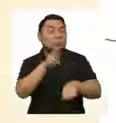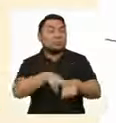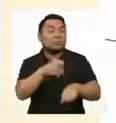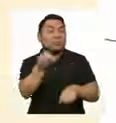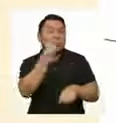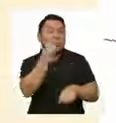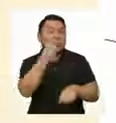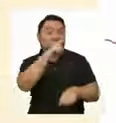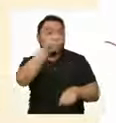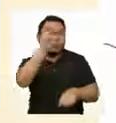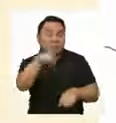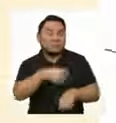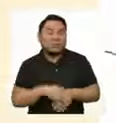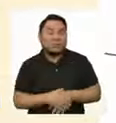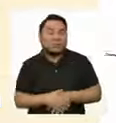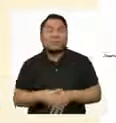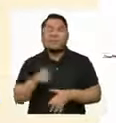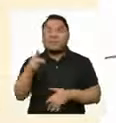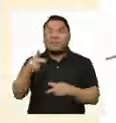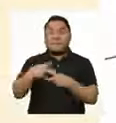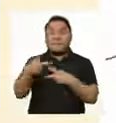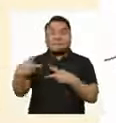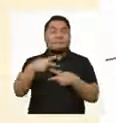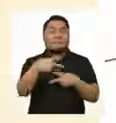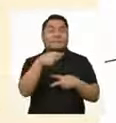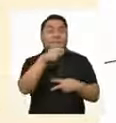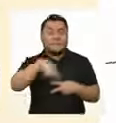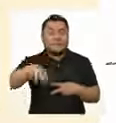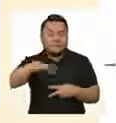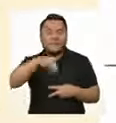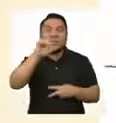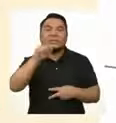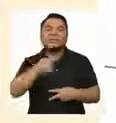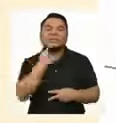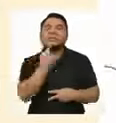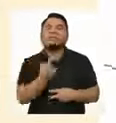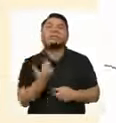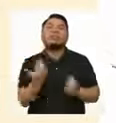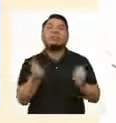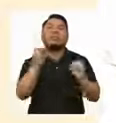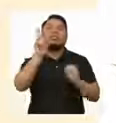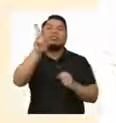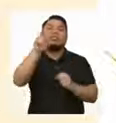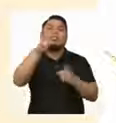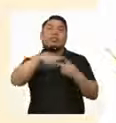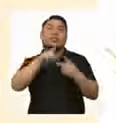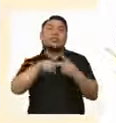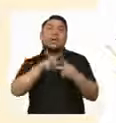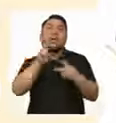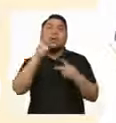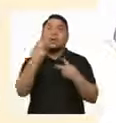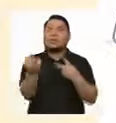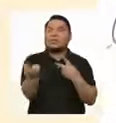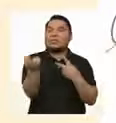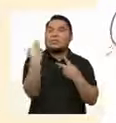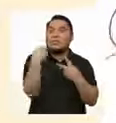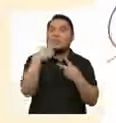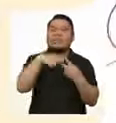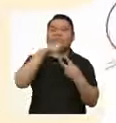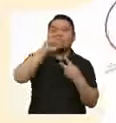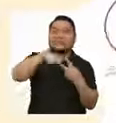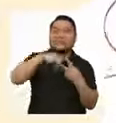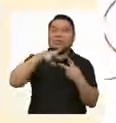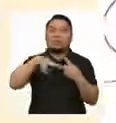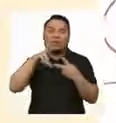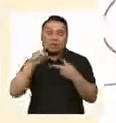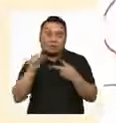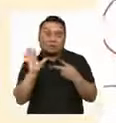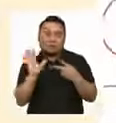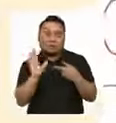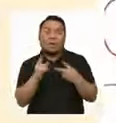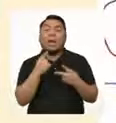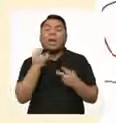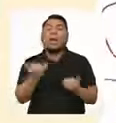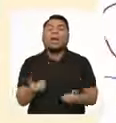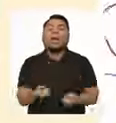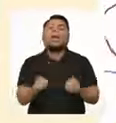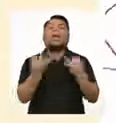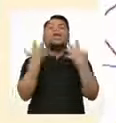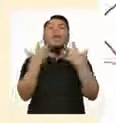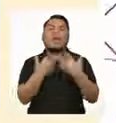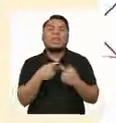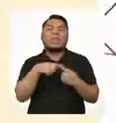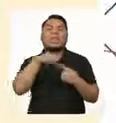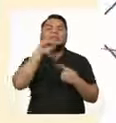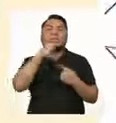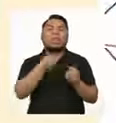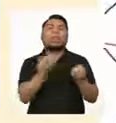comidas? Las vecinas y vecinos del condominio tenían solo 2 opciones, o sí o no. Y los que respondieron que